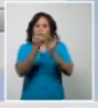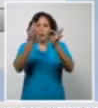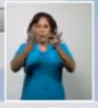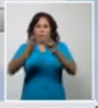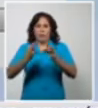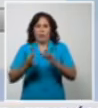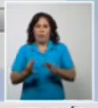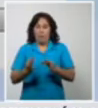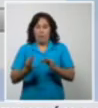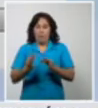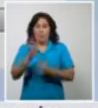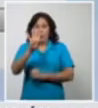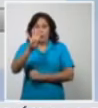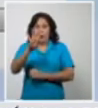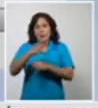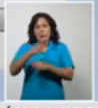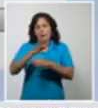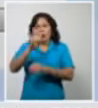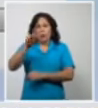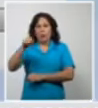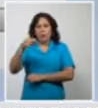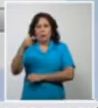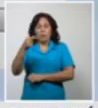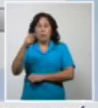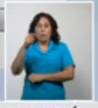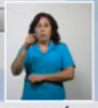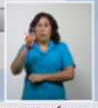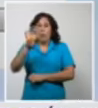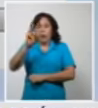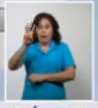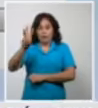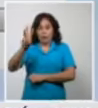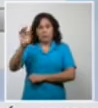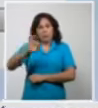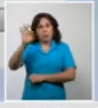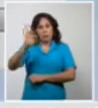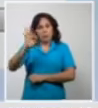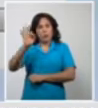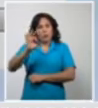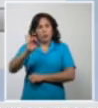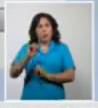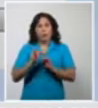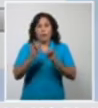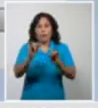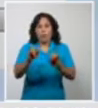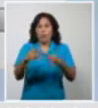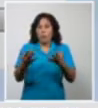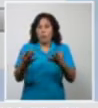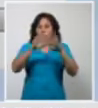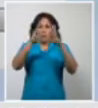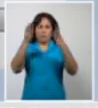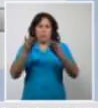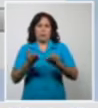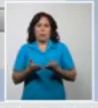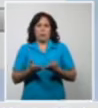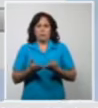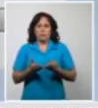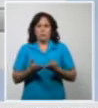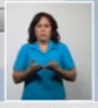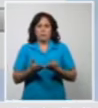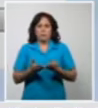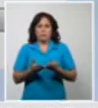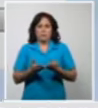el 43,4% del total de casos reportados en el mundo. Y